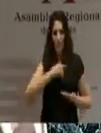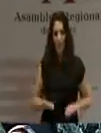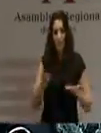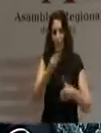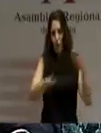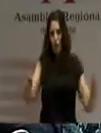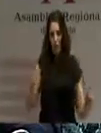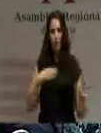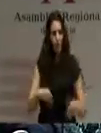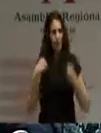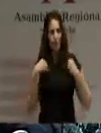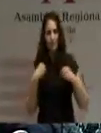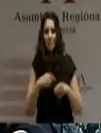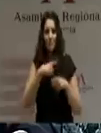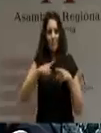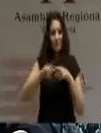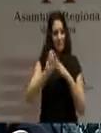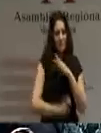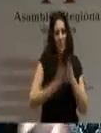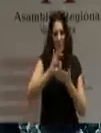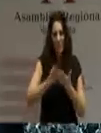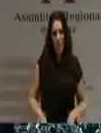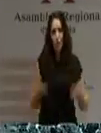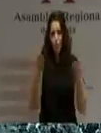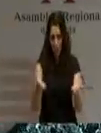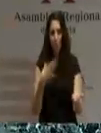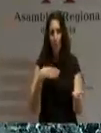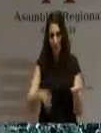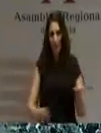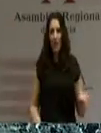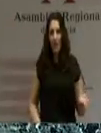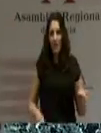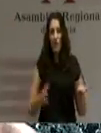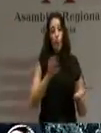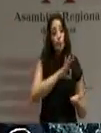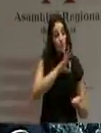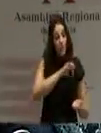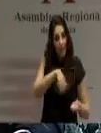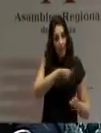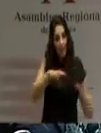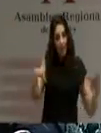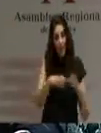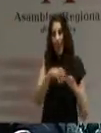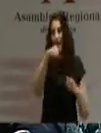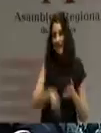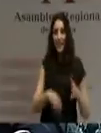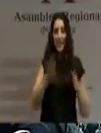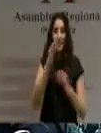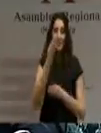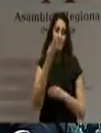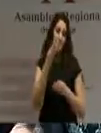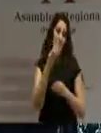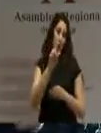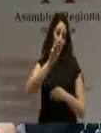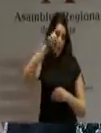ciudadanos para darles servicios. Y ustedes, aquí tengo el boletín oficial de la Región de